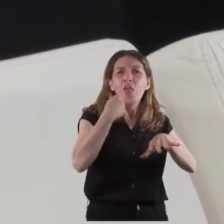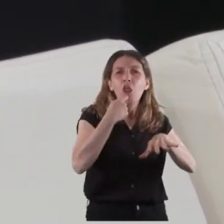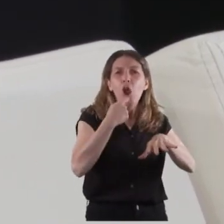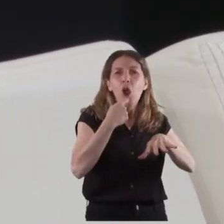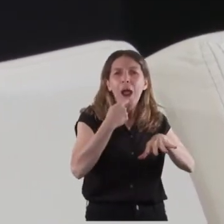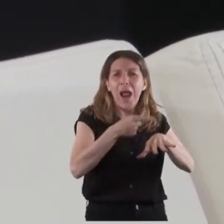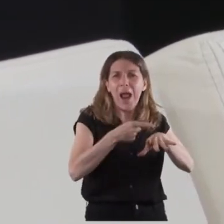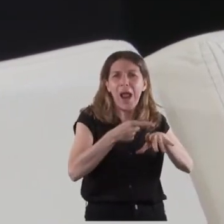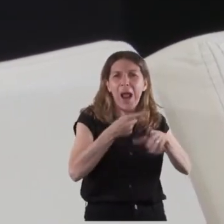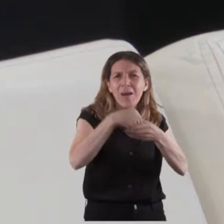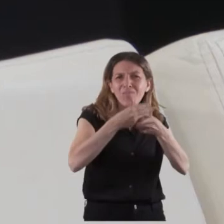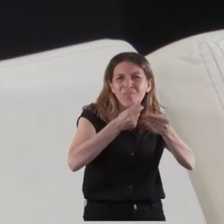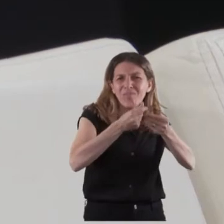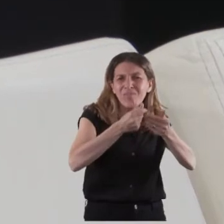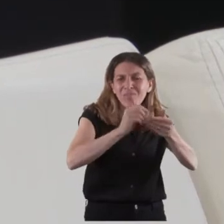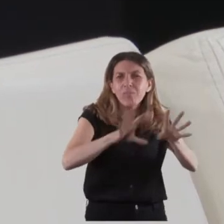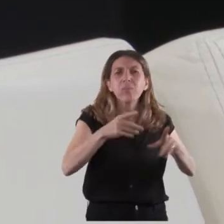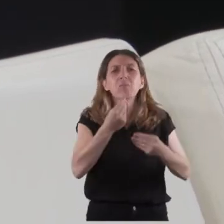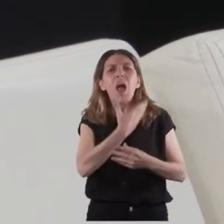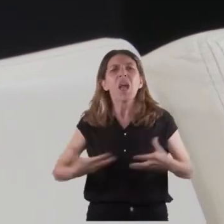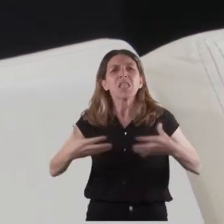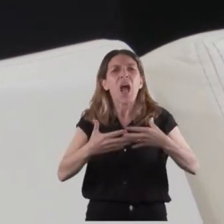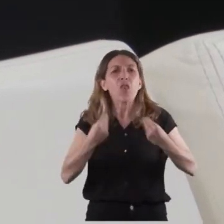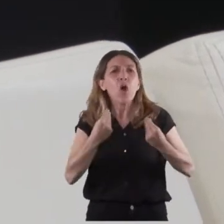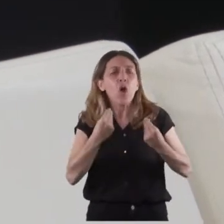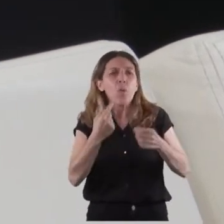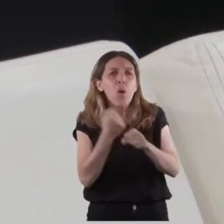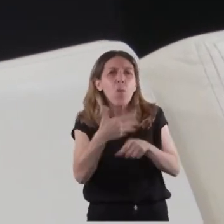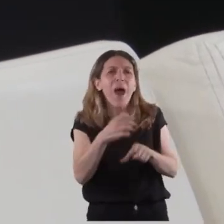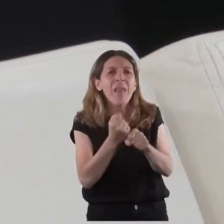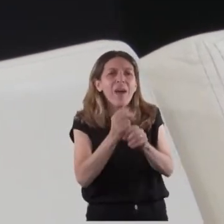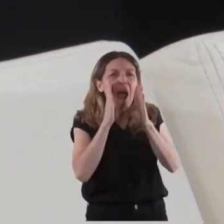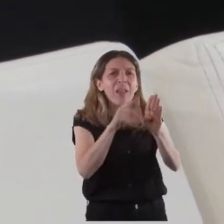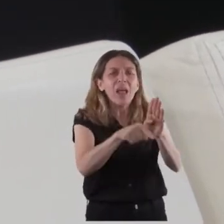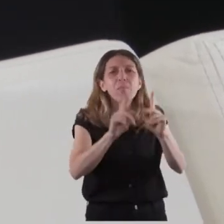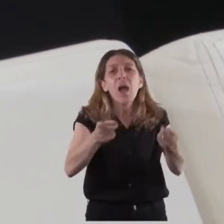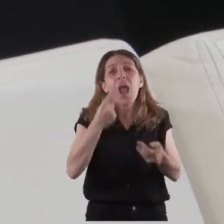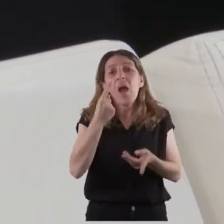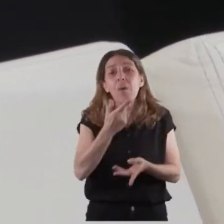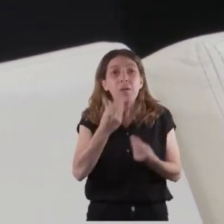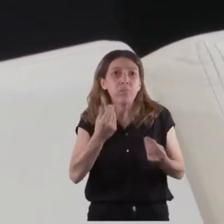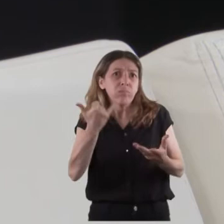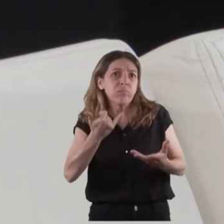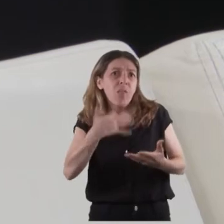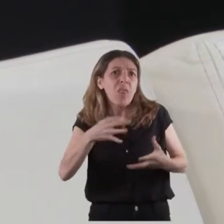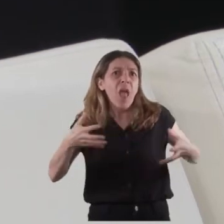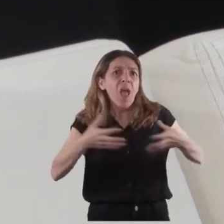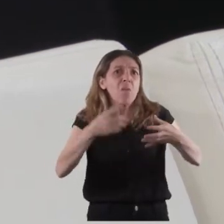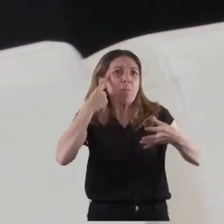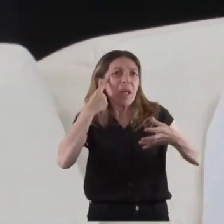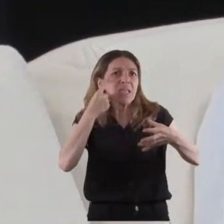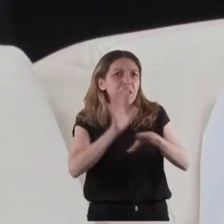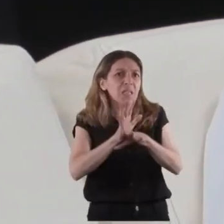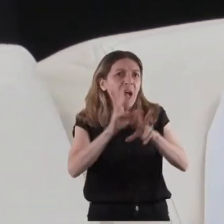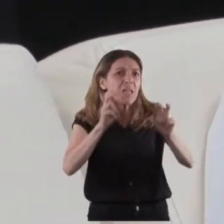cuál es la respuesta que va a dar el estado a este hecho y si el gobierno no piensa que es momento de sentarse a pensar una política al abordaje integral al